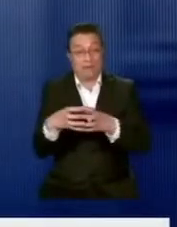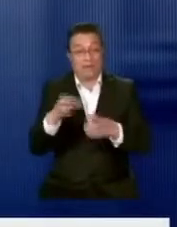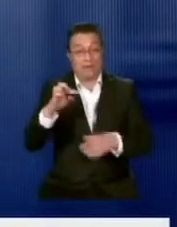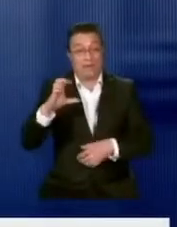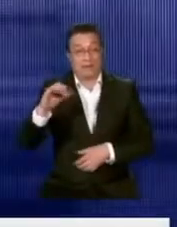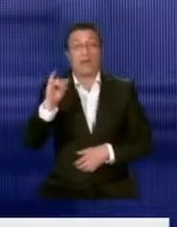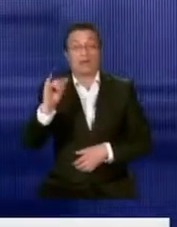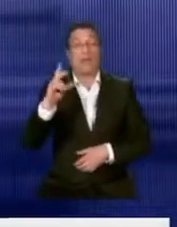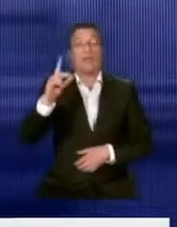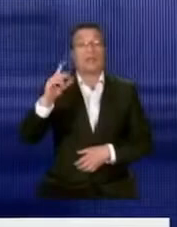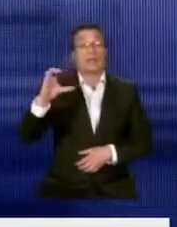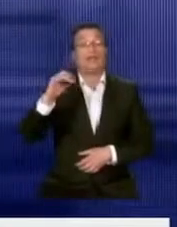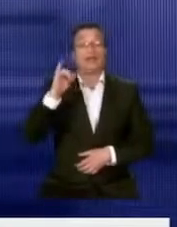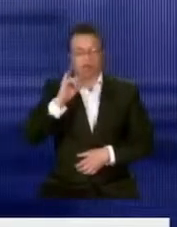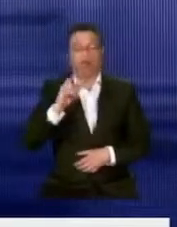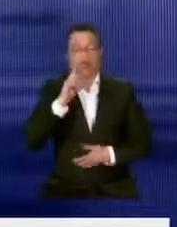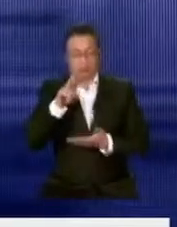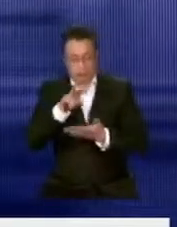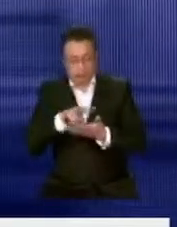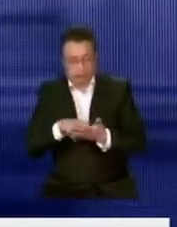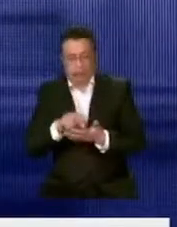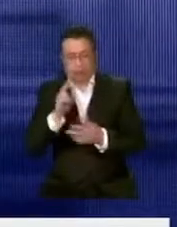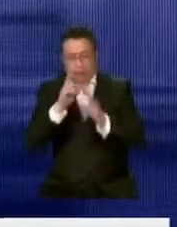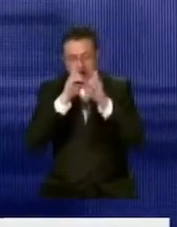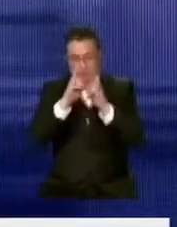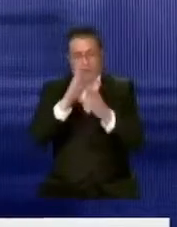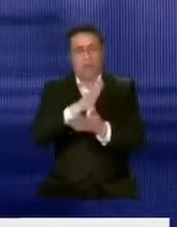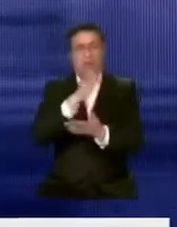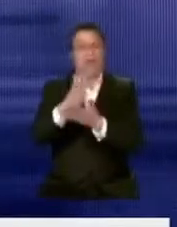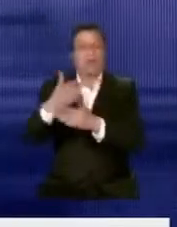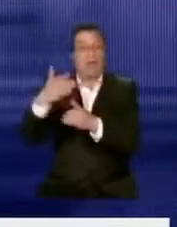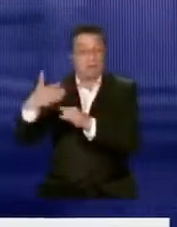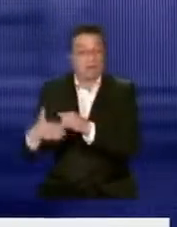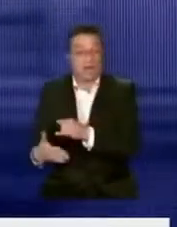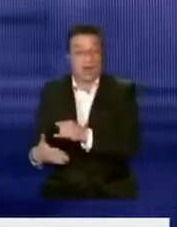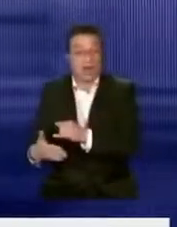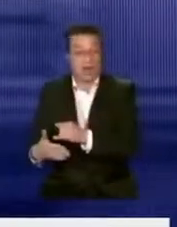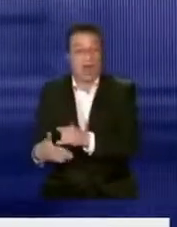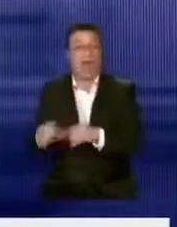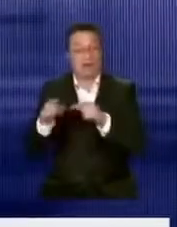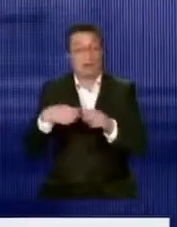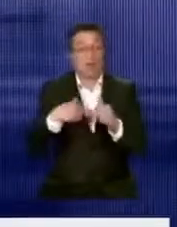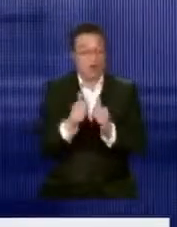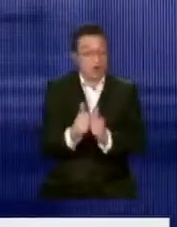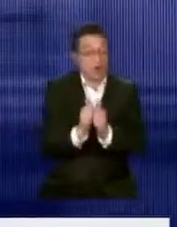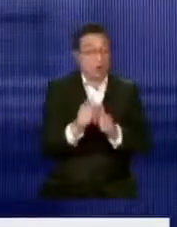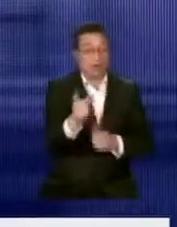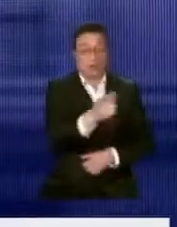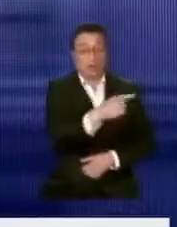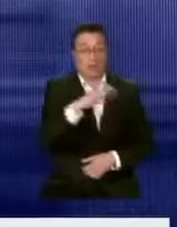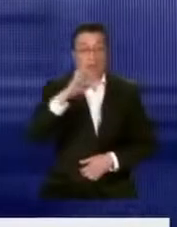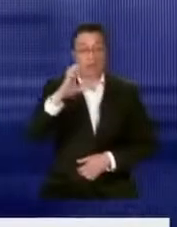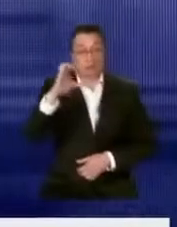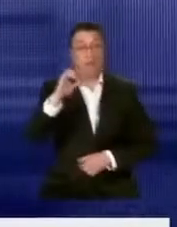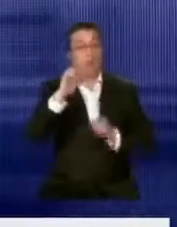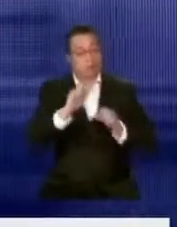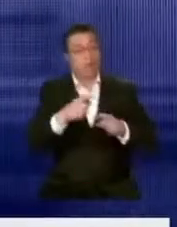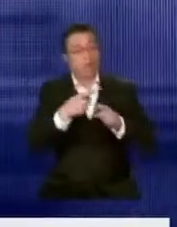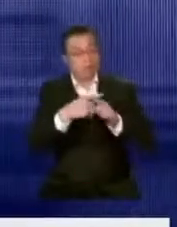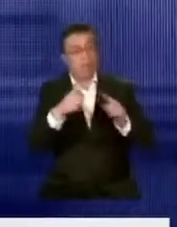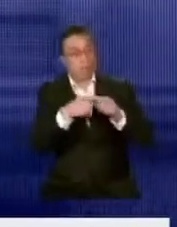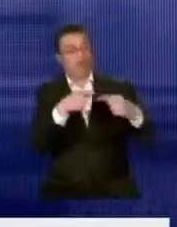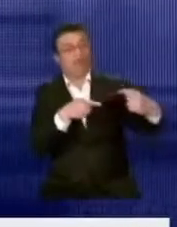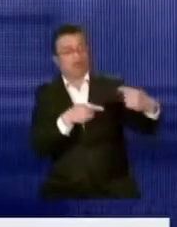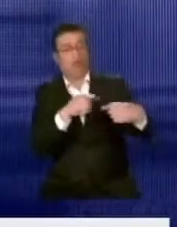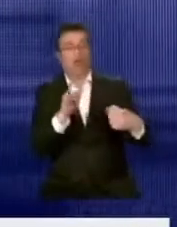Partido Demócrata Cristiano, sí se leyó el programa y fue respetuoso hasta el final. Yo creo que con nuestros compañeros y compañeras del PC podemos tener diferencias en algunos